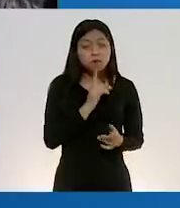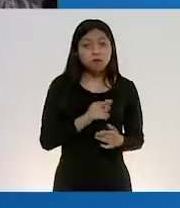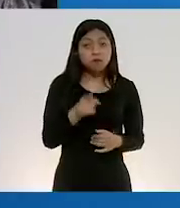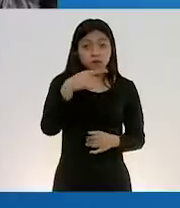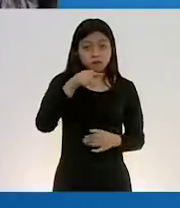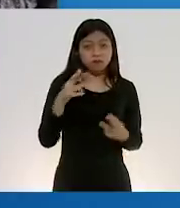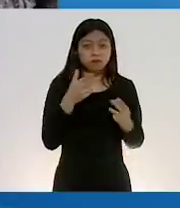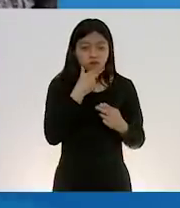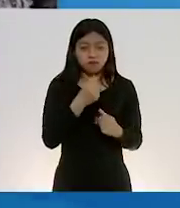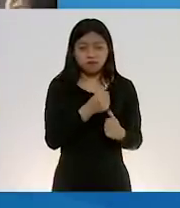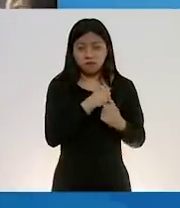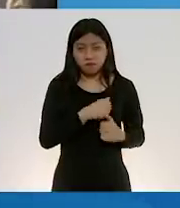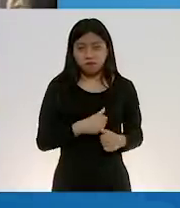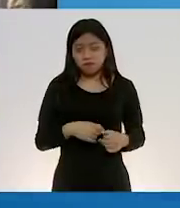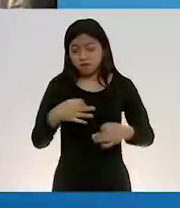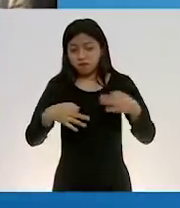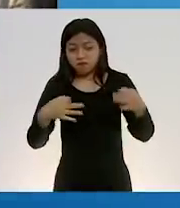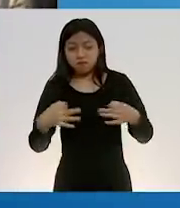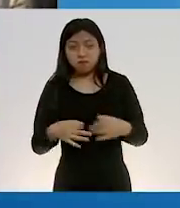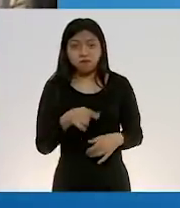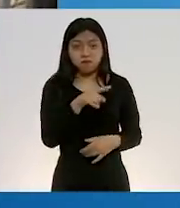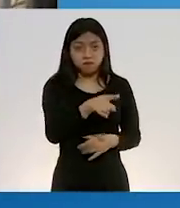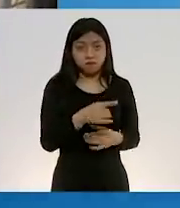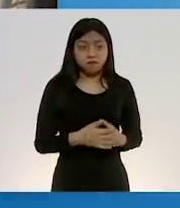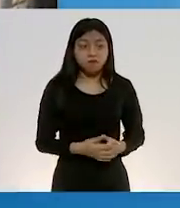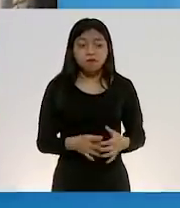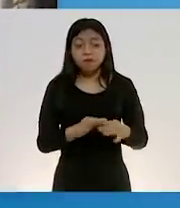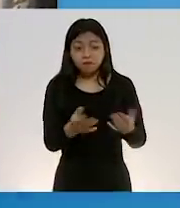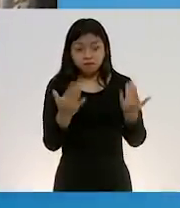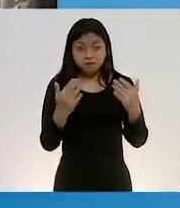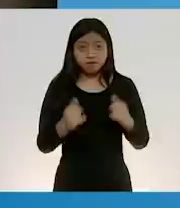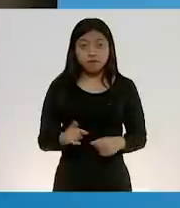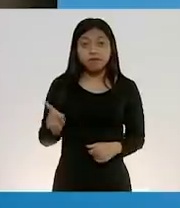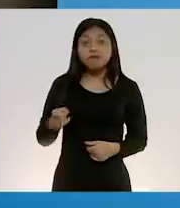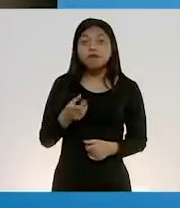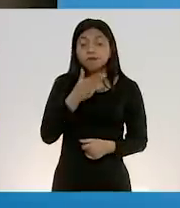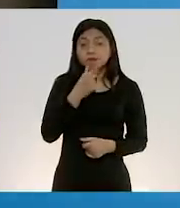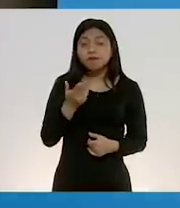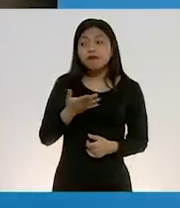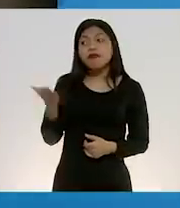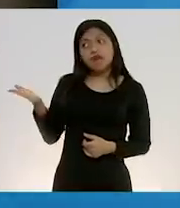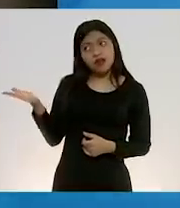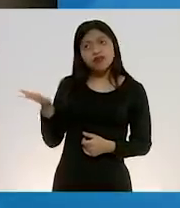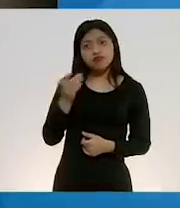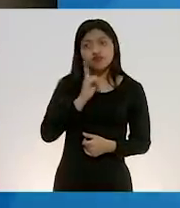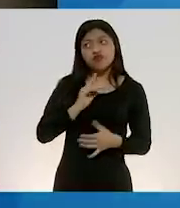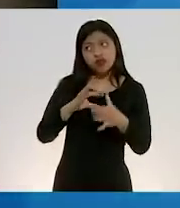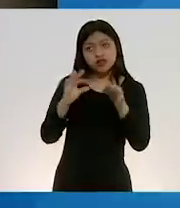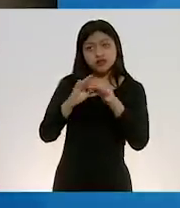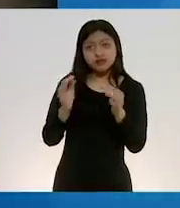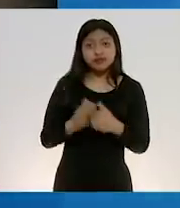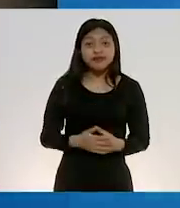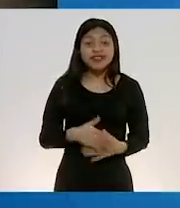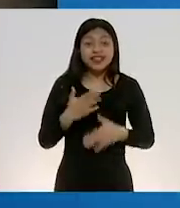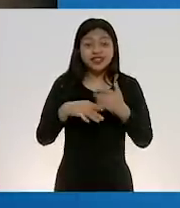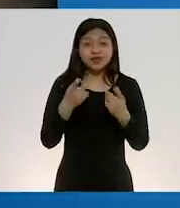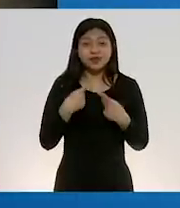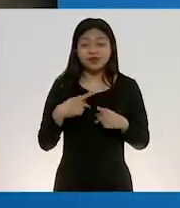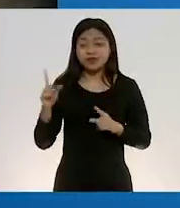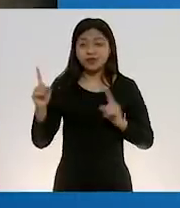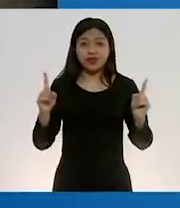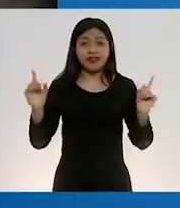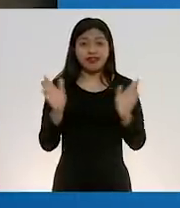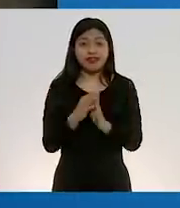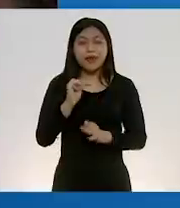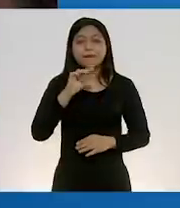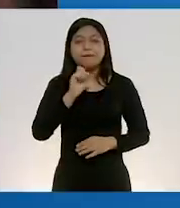que quiere saber, el marido responde: aquí está mi mujer que lo sabe. En el proceso de mestizaje cultural,